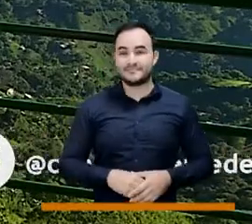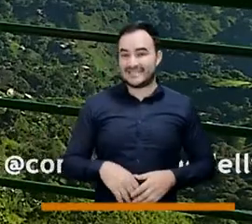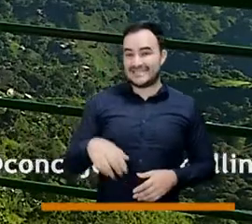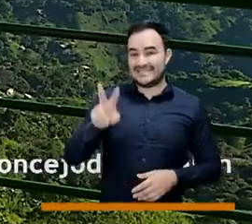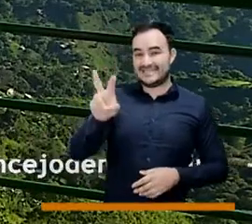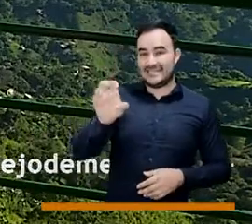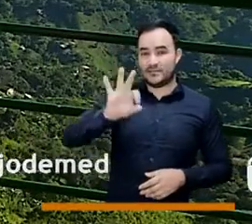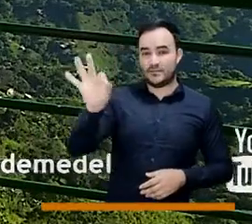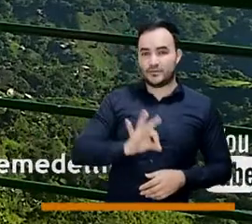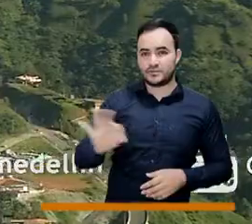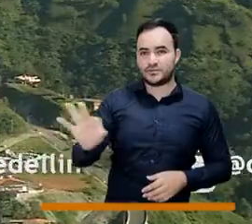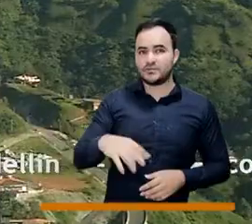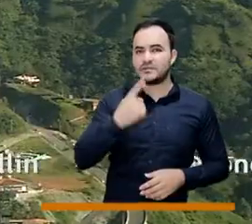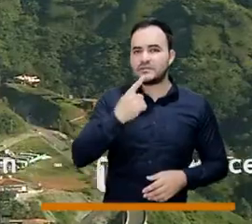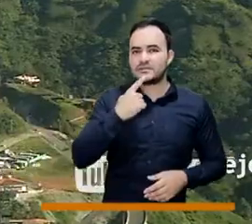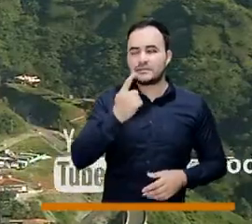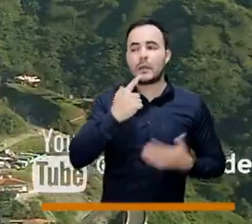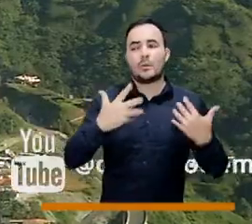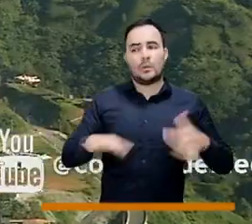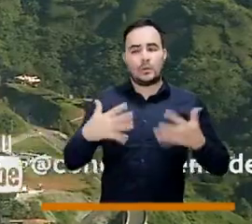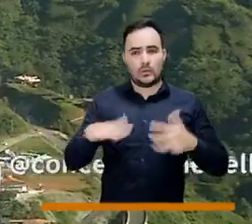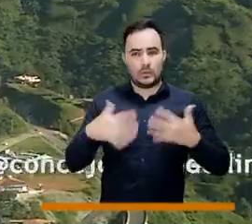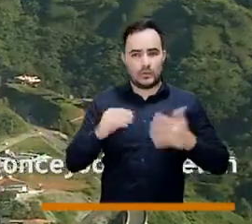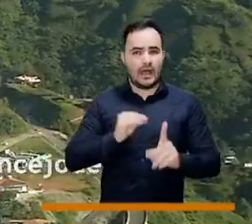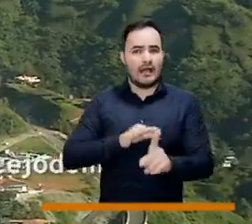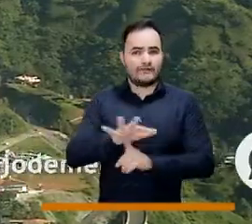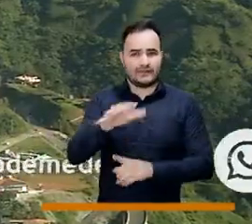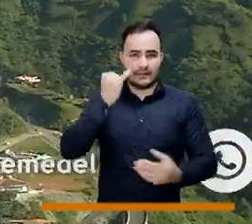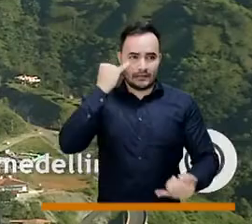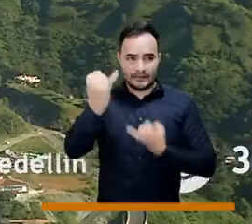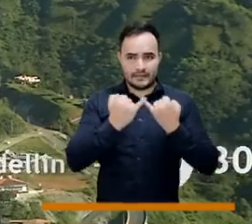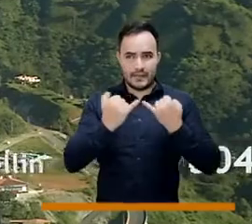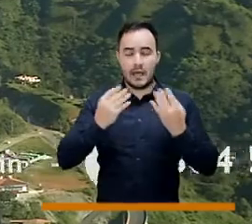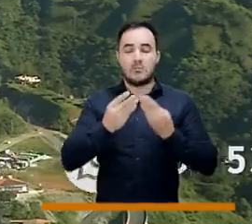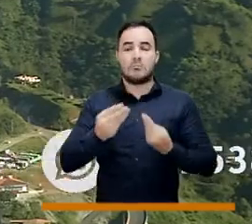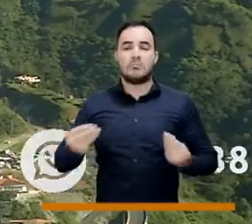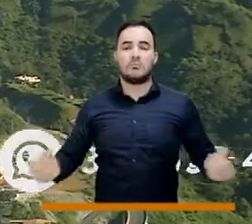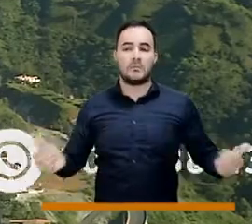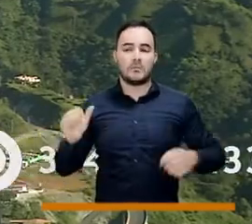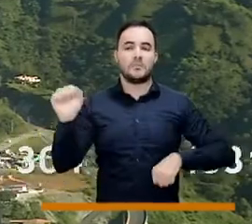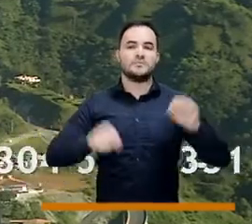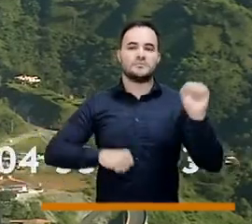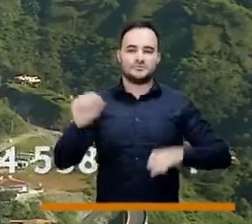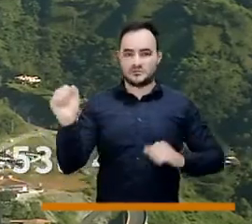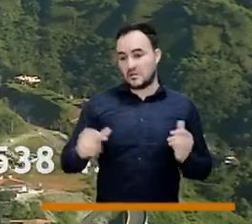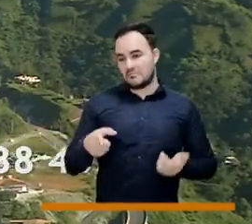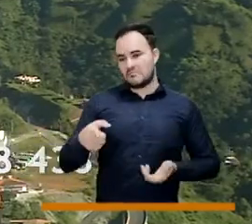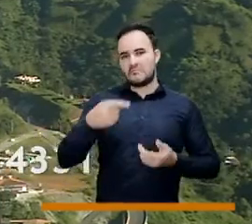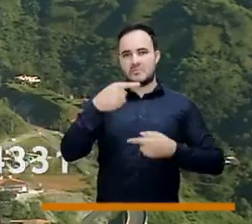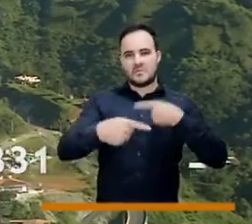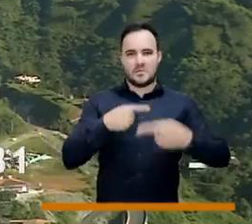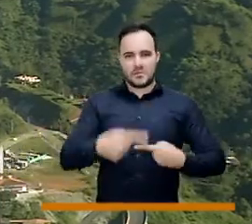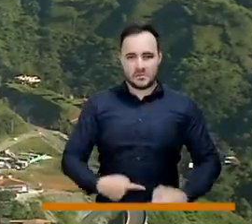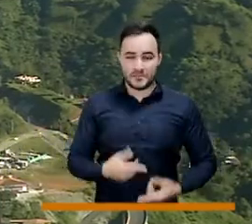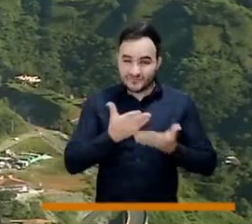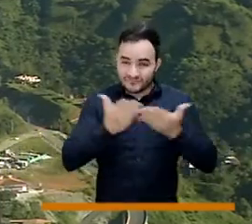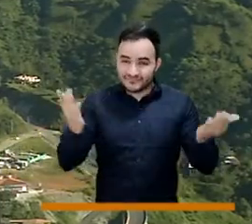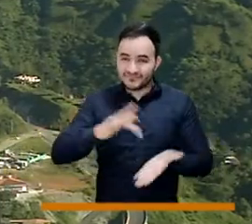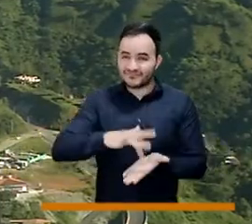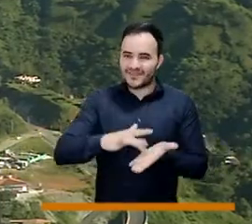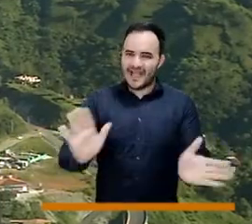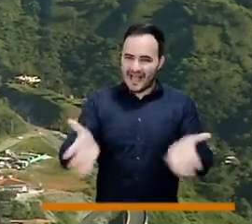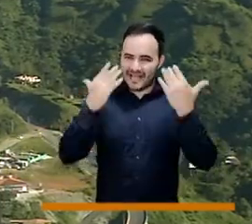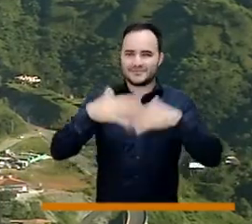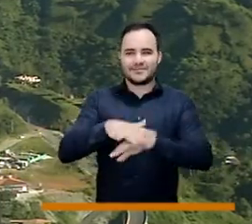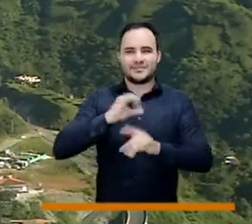el 7% dice que esto afecta nuestra identidad. Usted también puede participar en las redes sociales porque la